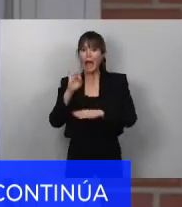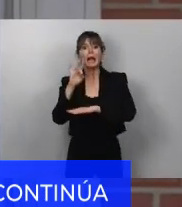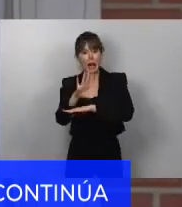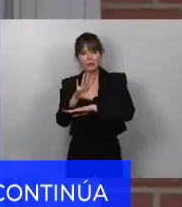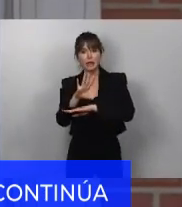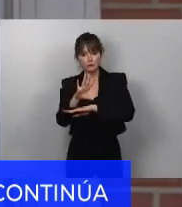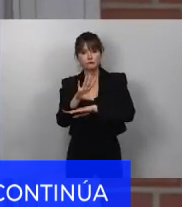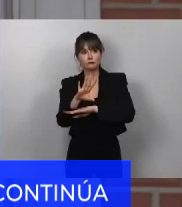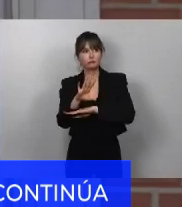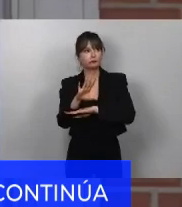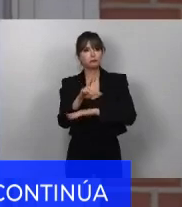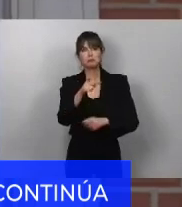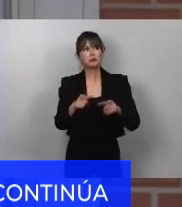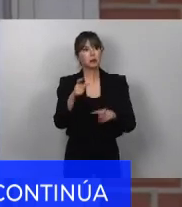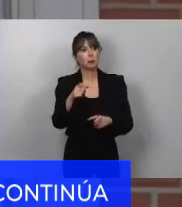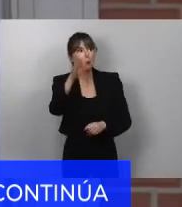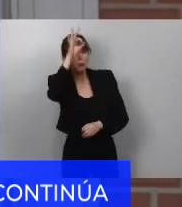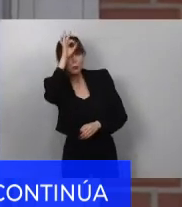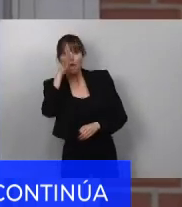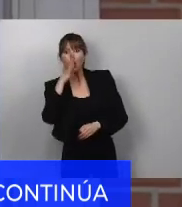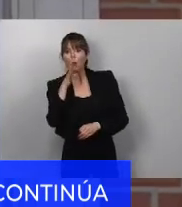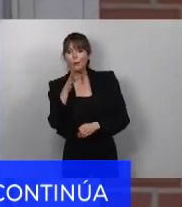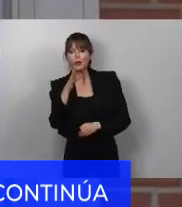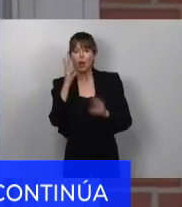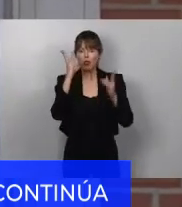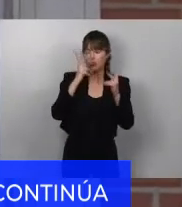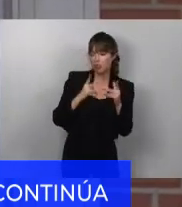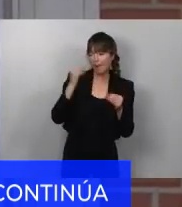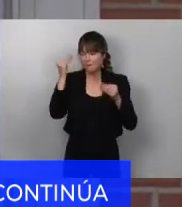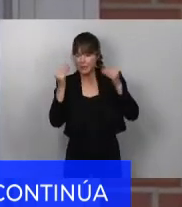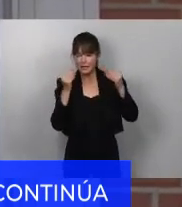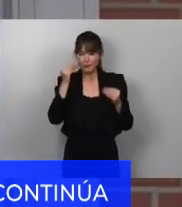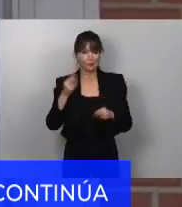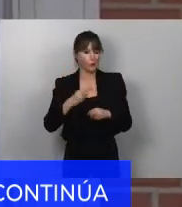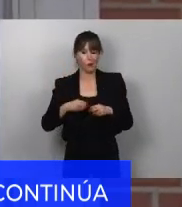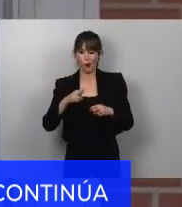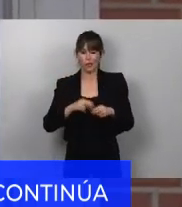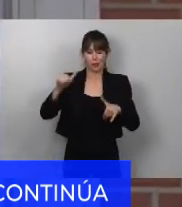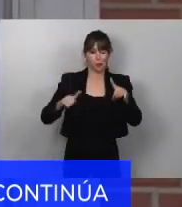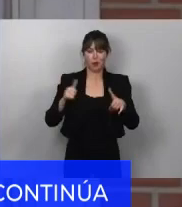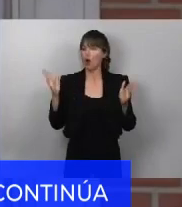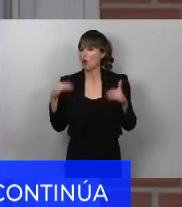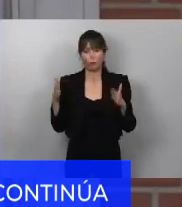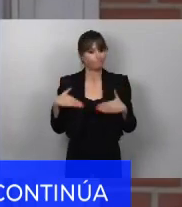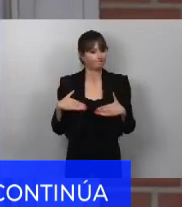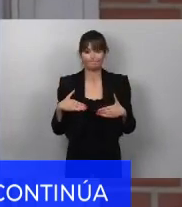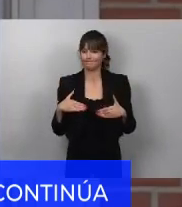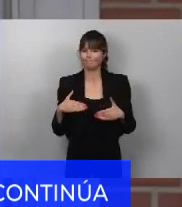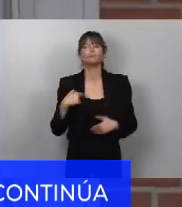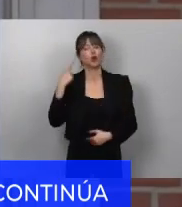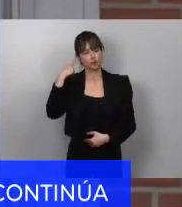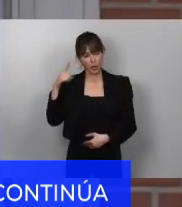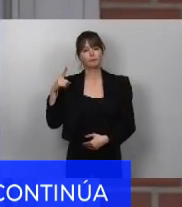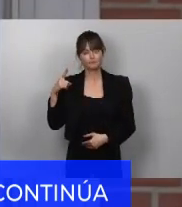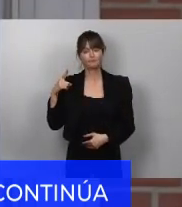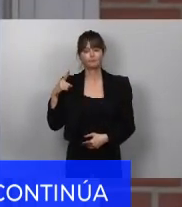envié pudo desconcertar porque no obedece a ningún cálculo político y es cierto soy consciente de